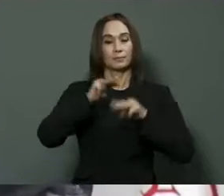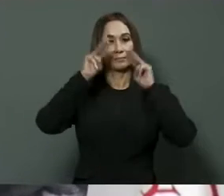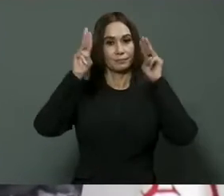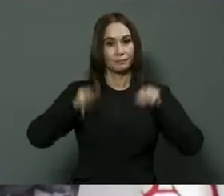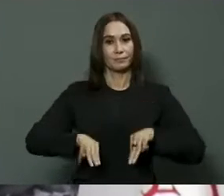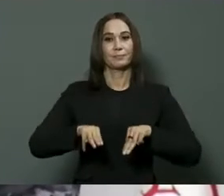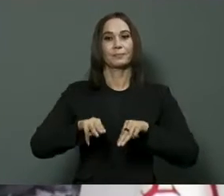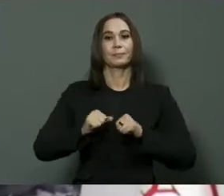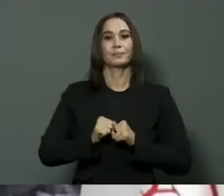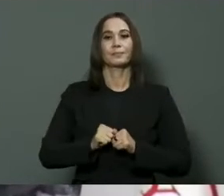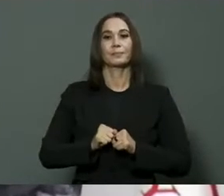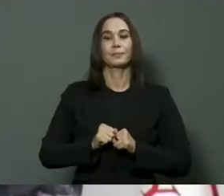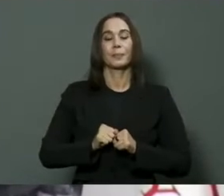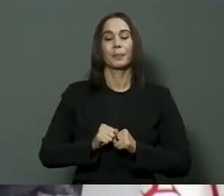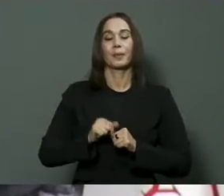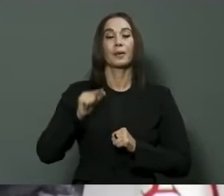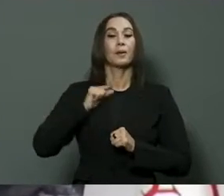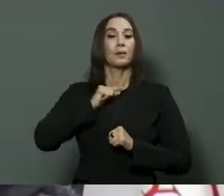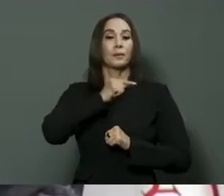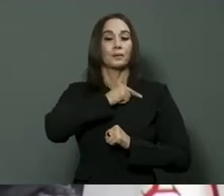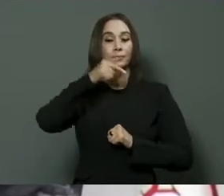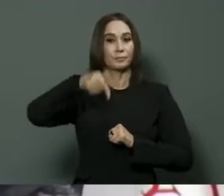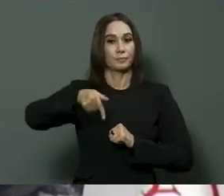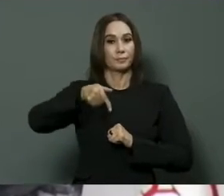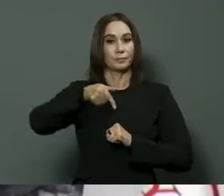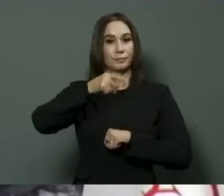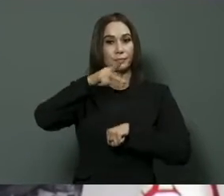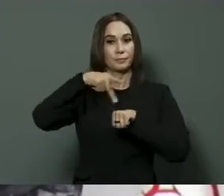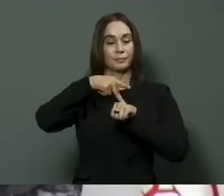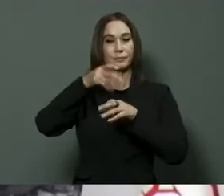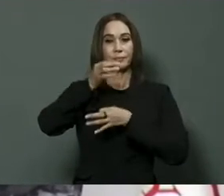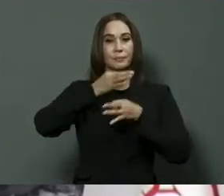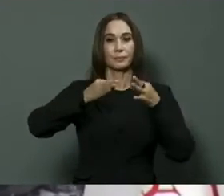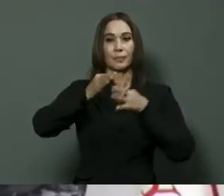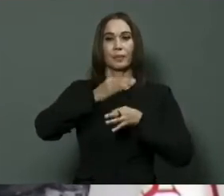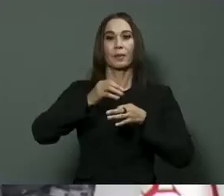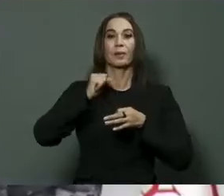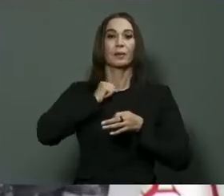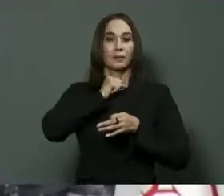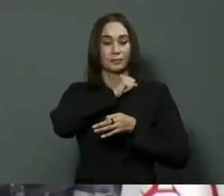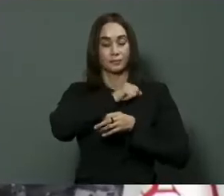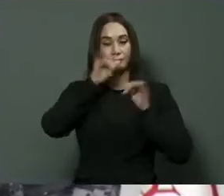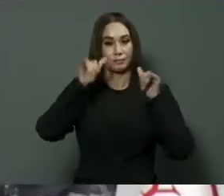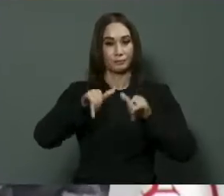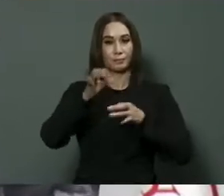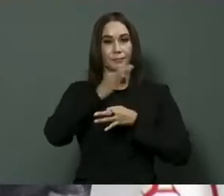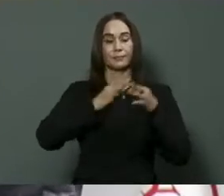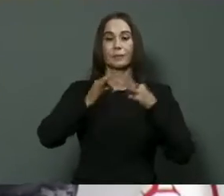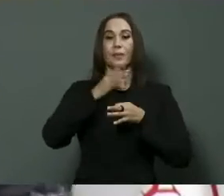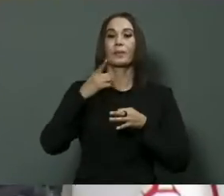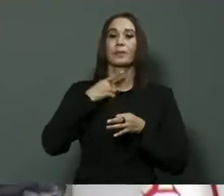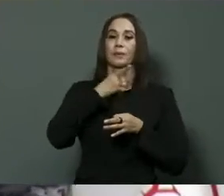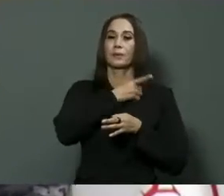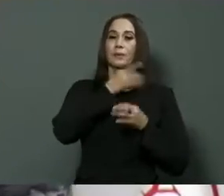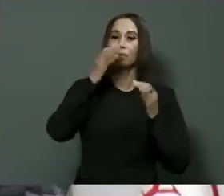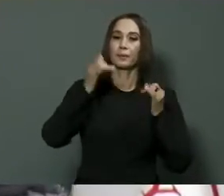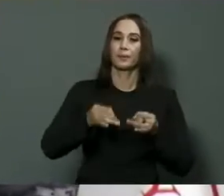viceministros, señora gobernadora provincial, señor senador provincial, honorables